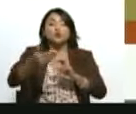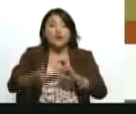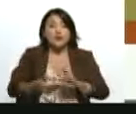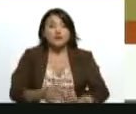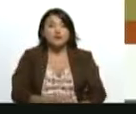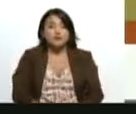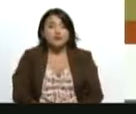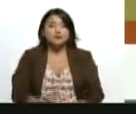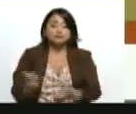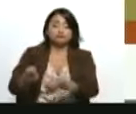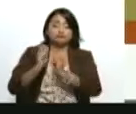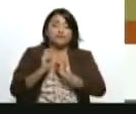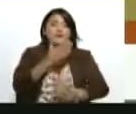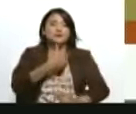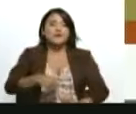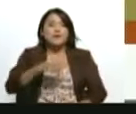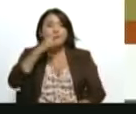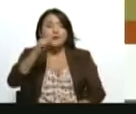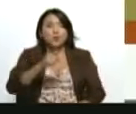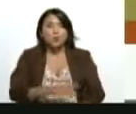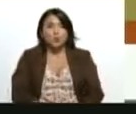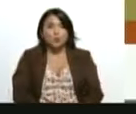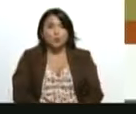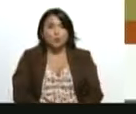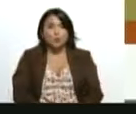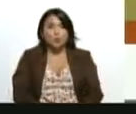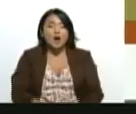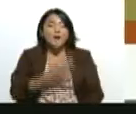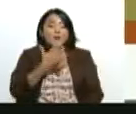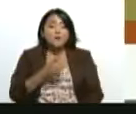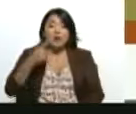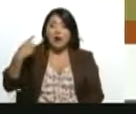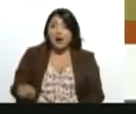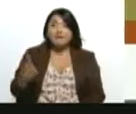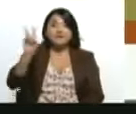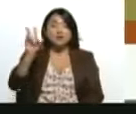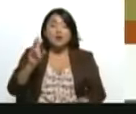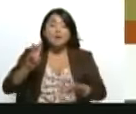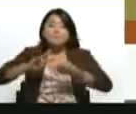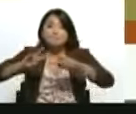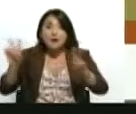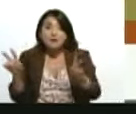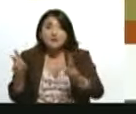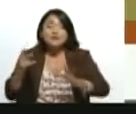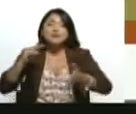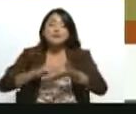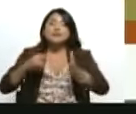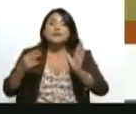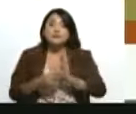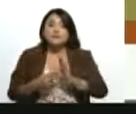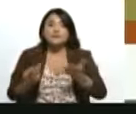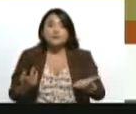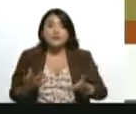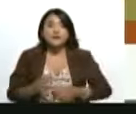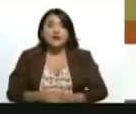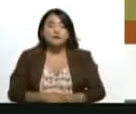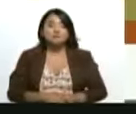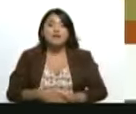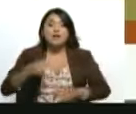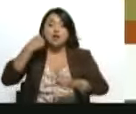que nos está dando el presidente Nicolás Maduro. Si nosotros tenemos paz, tenemos garantizada y ganada más de la mitad de la